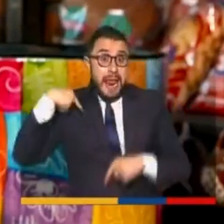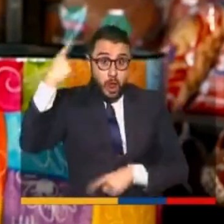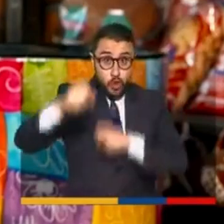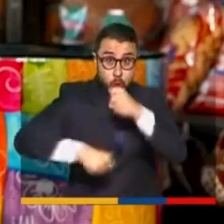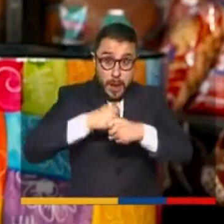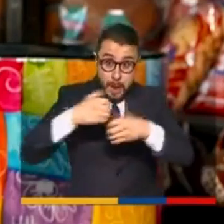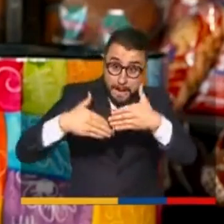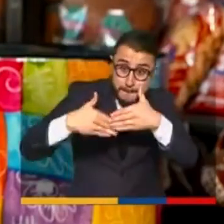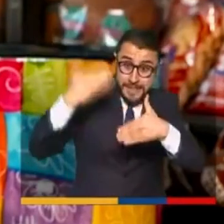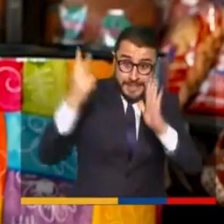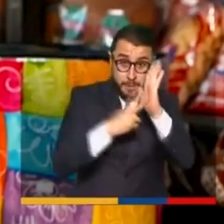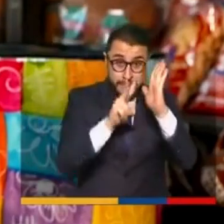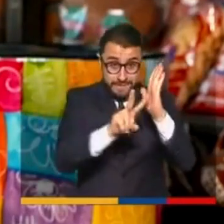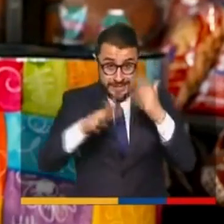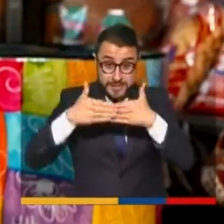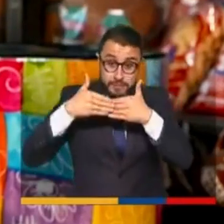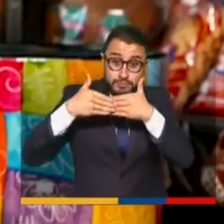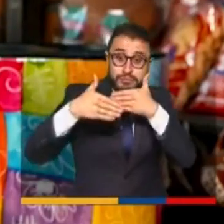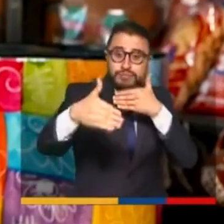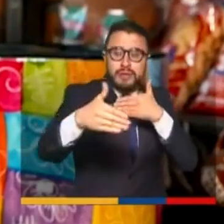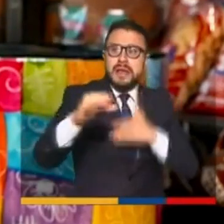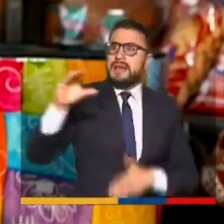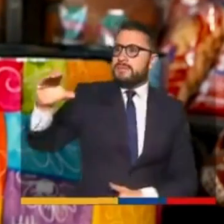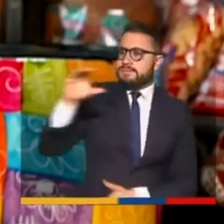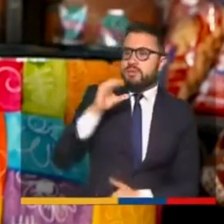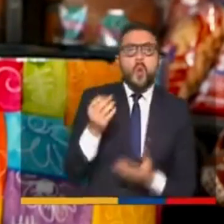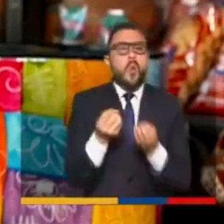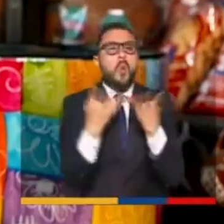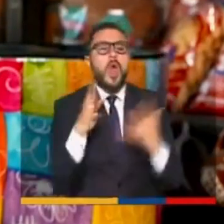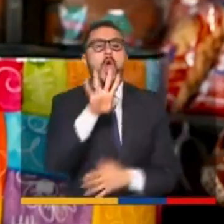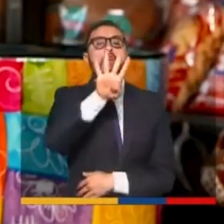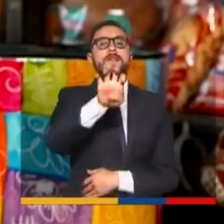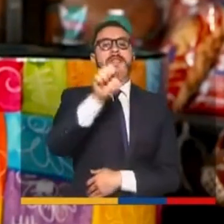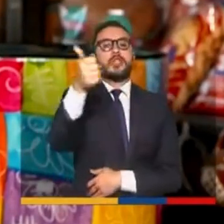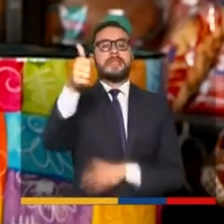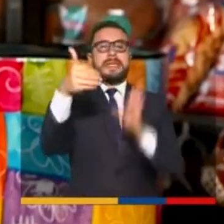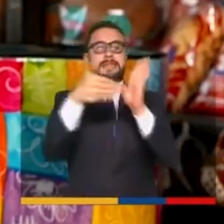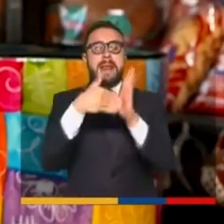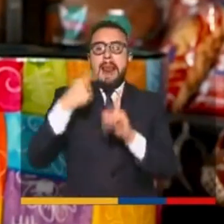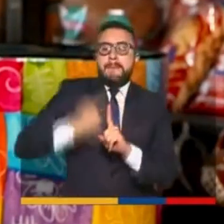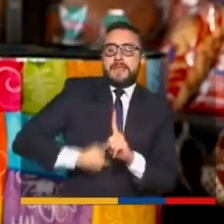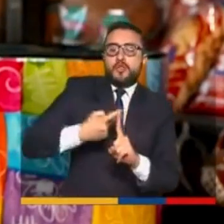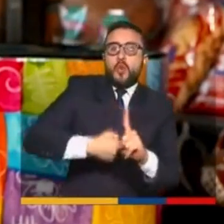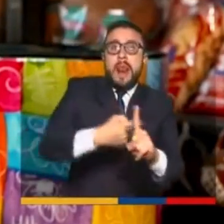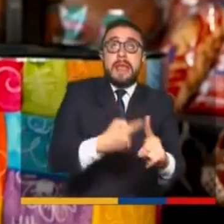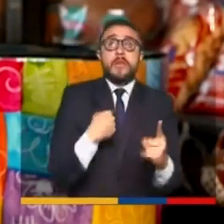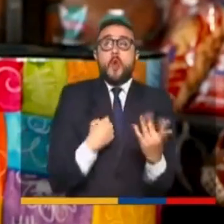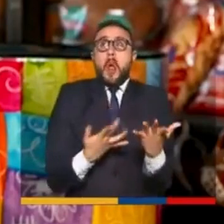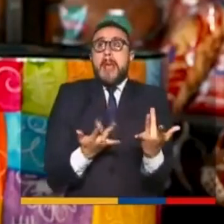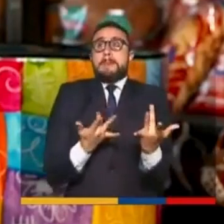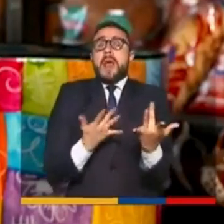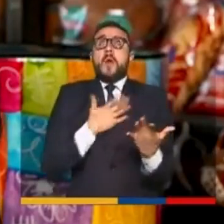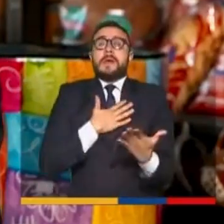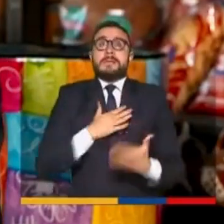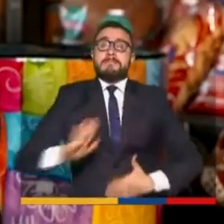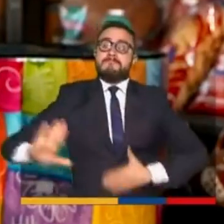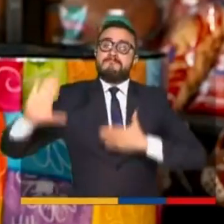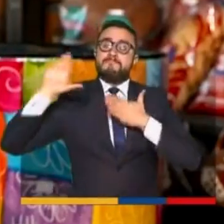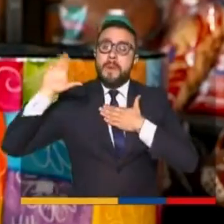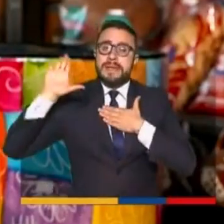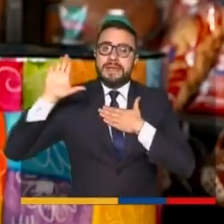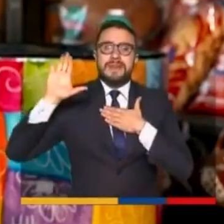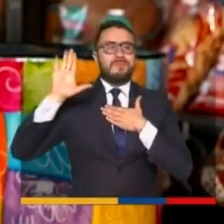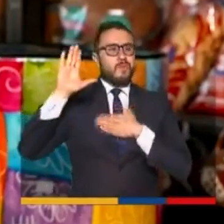año entrante serán 910.000 pesos mensuales y espero, es mi promesa, que cualquier soldado